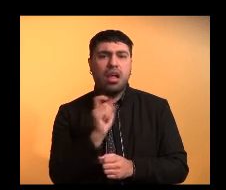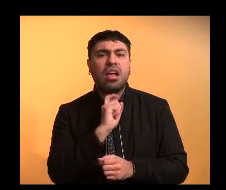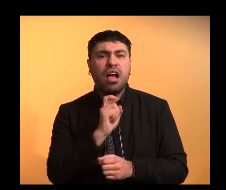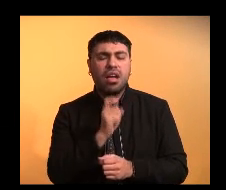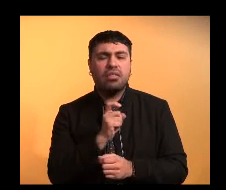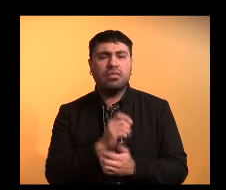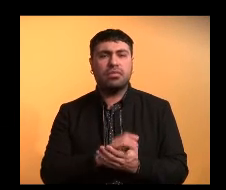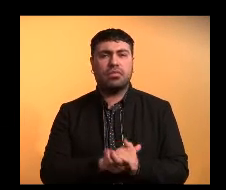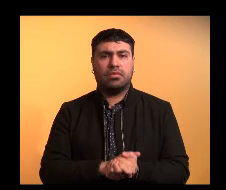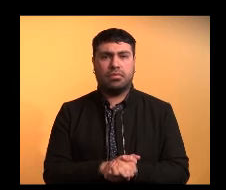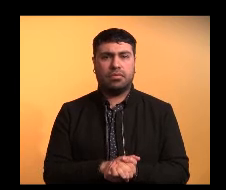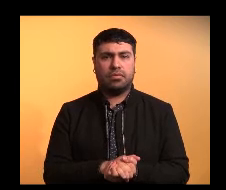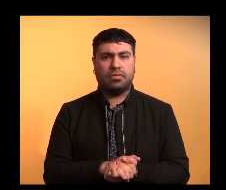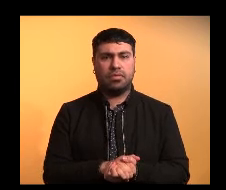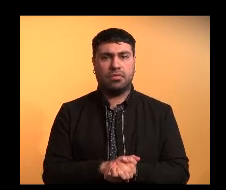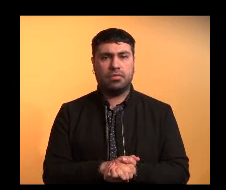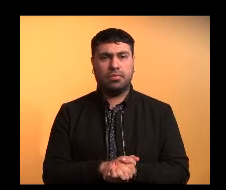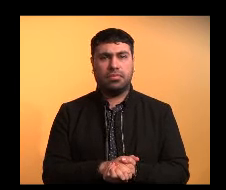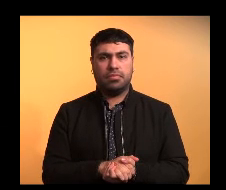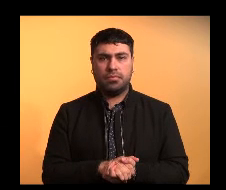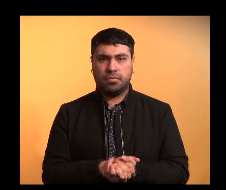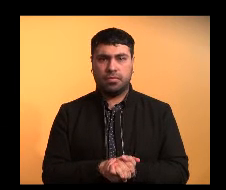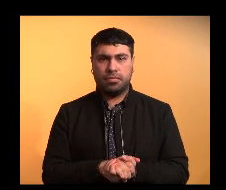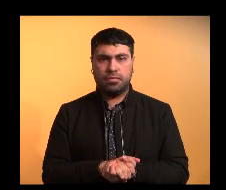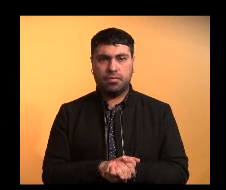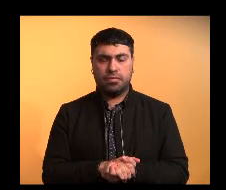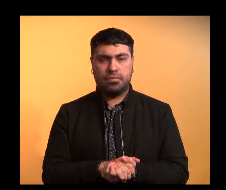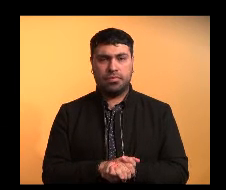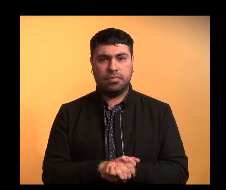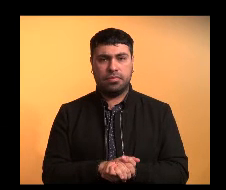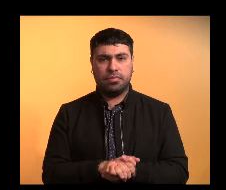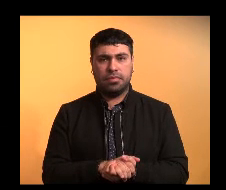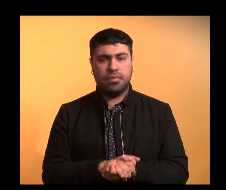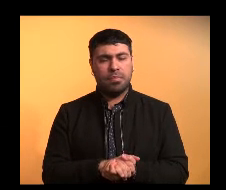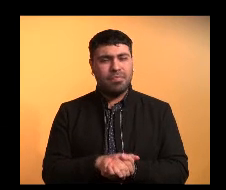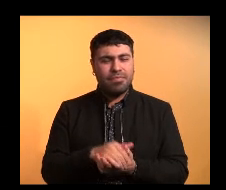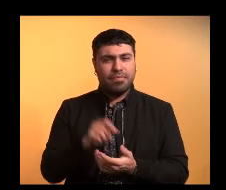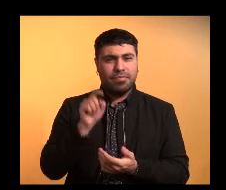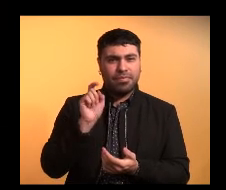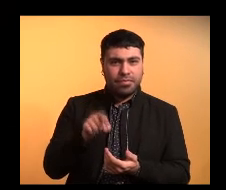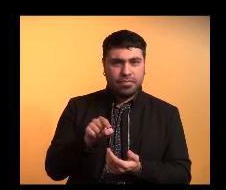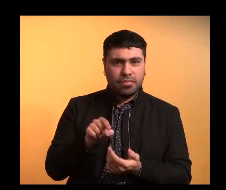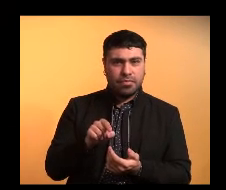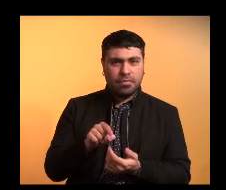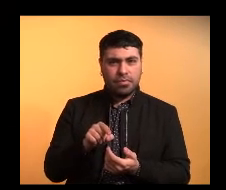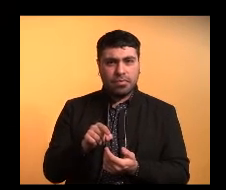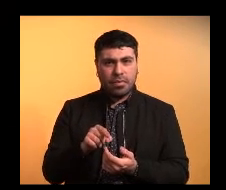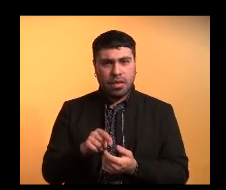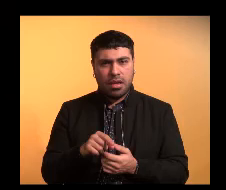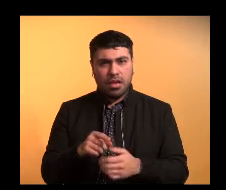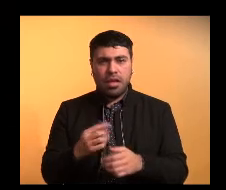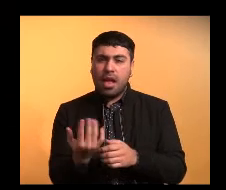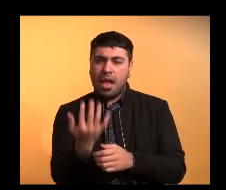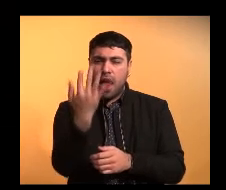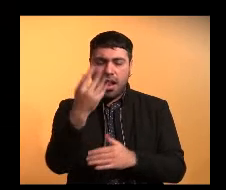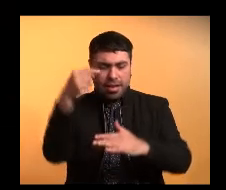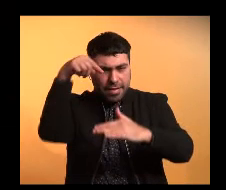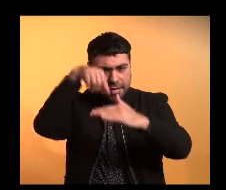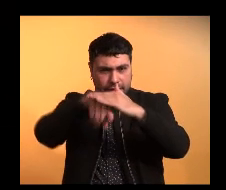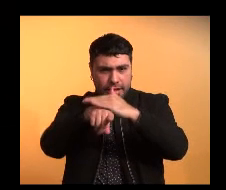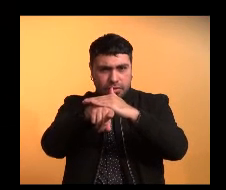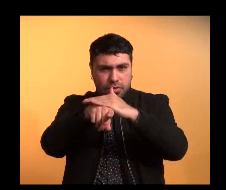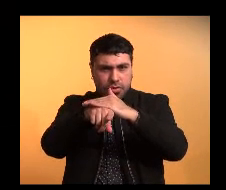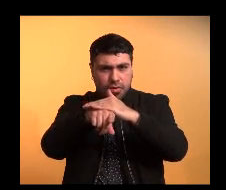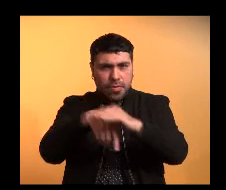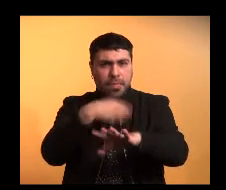de Cystophera y otras, no tiene estas estructuras que ya nosotros llamamos aerocistos, pero tiene toda su estructura interna, tiene unas